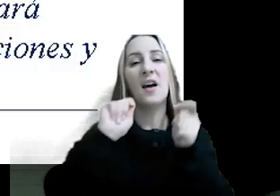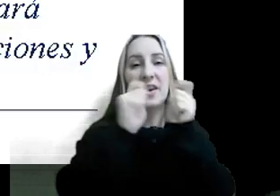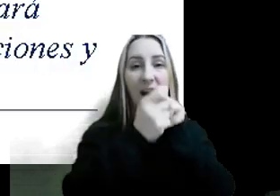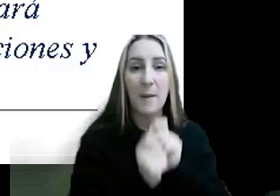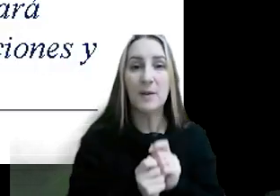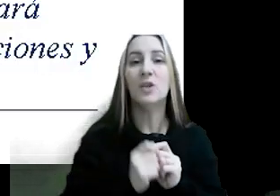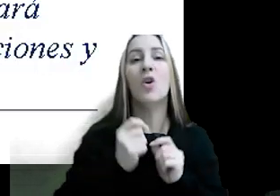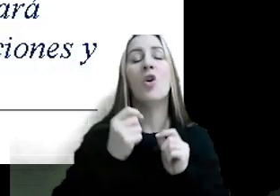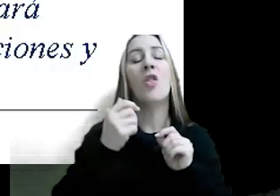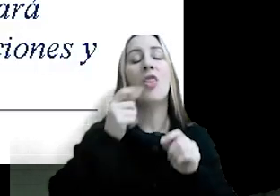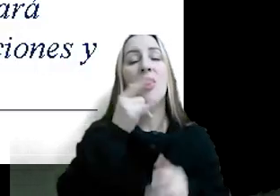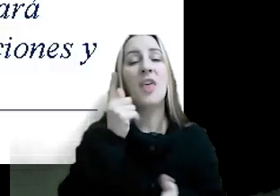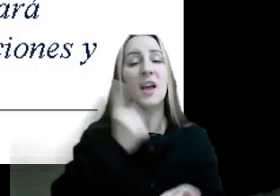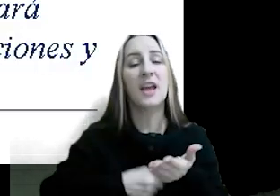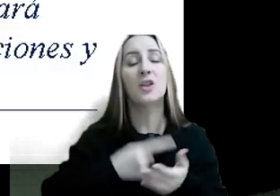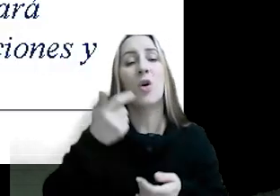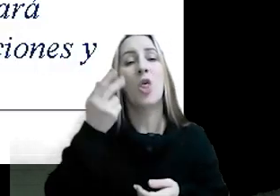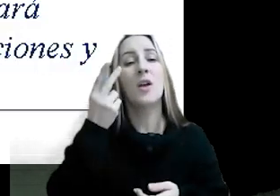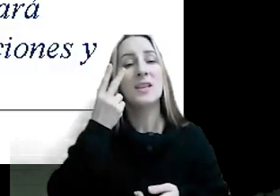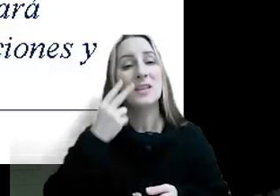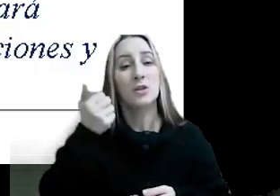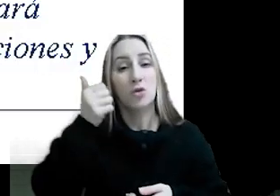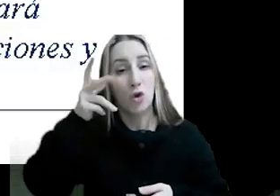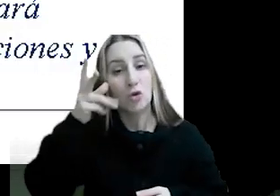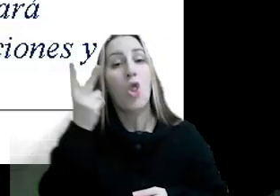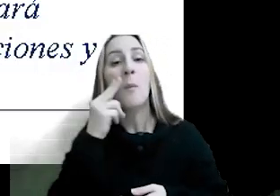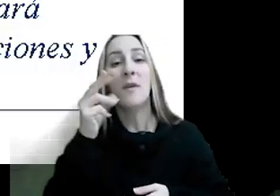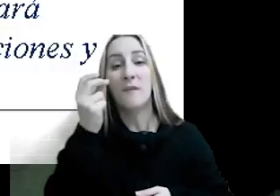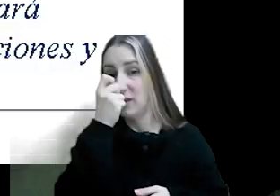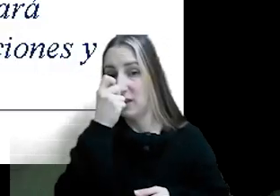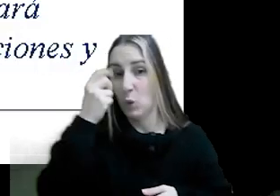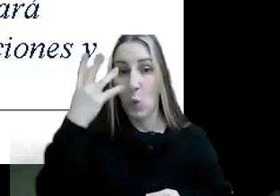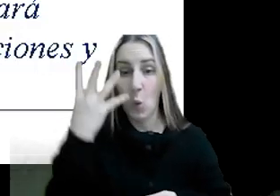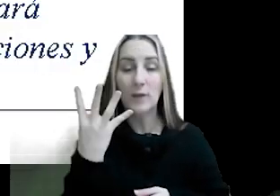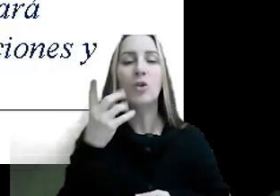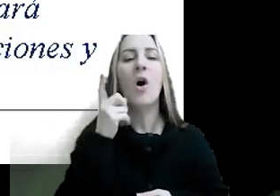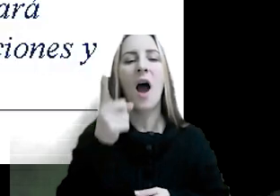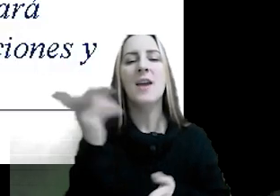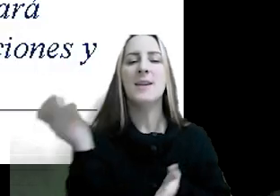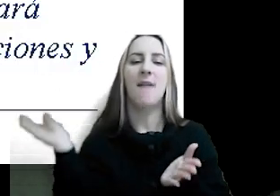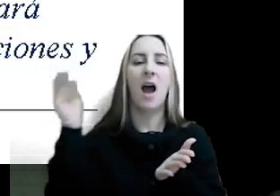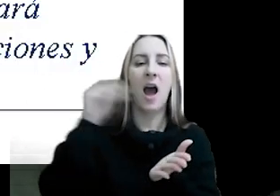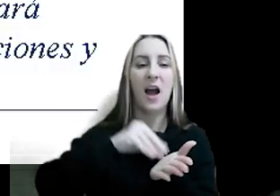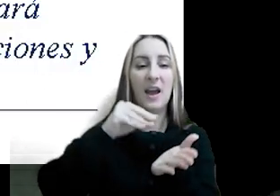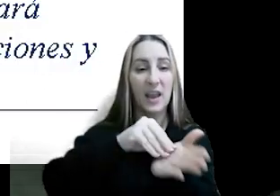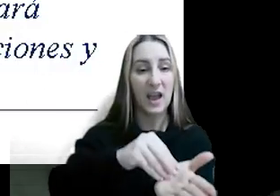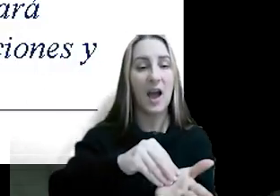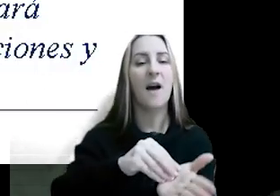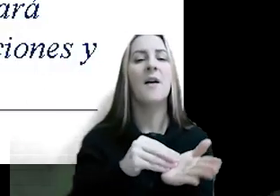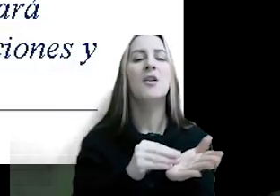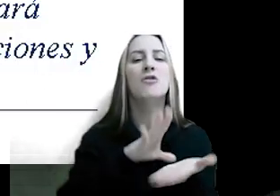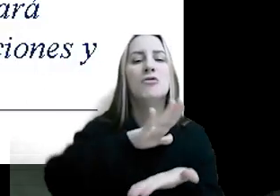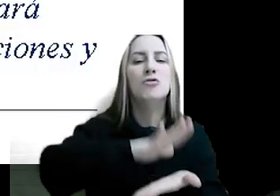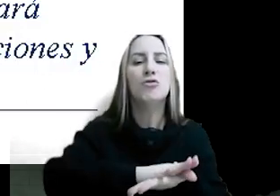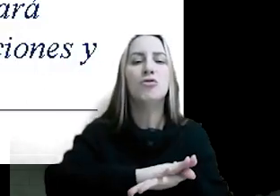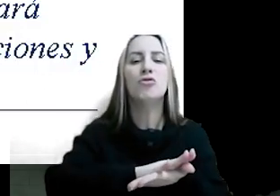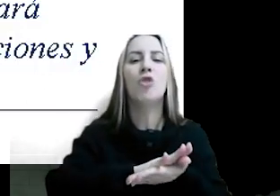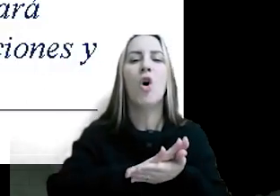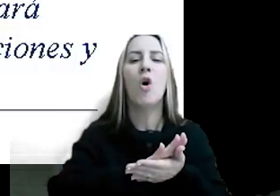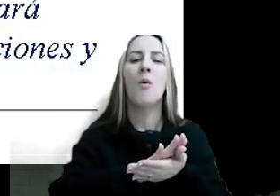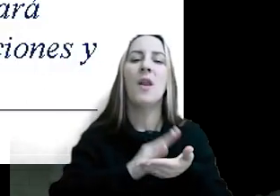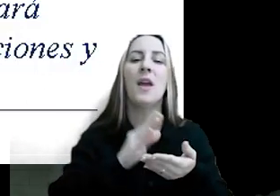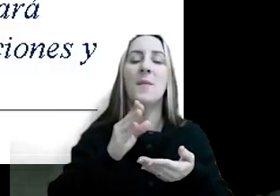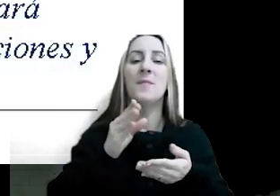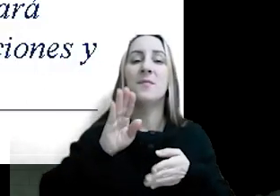del 2024, donde además se incorporan precisiones respecto de la extinción de la